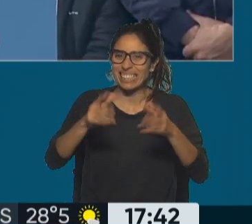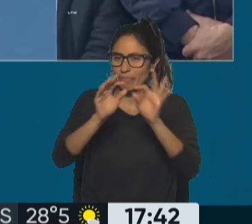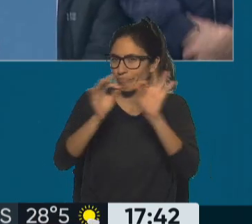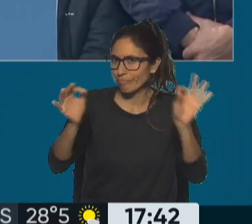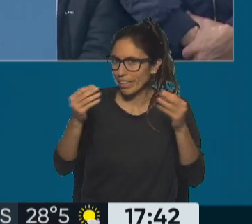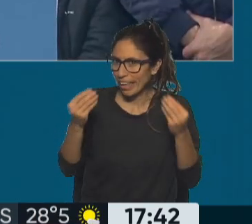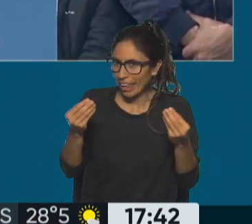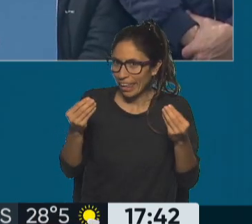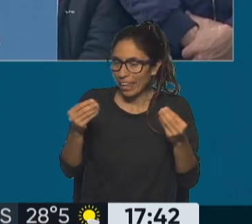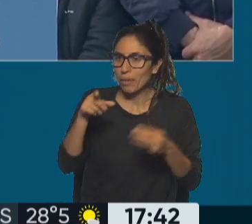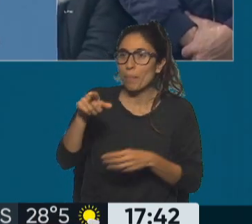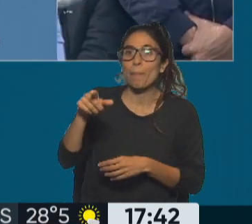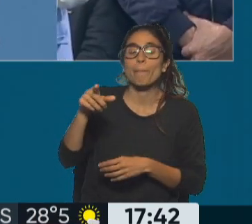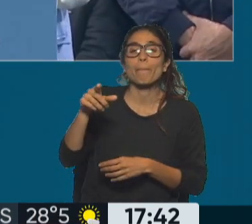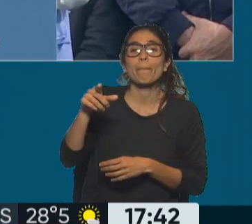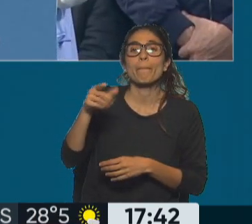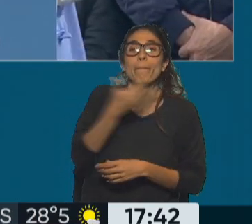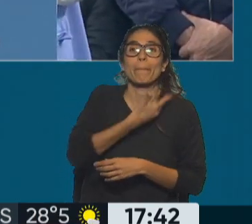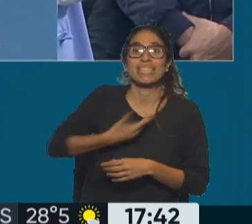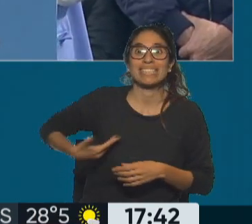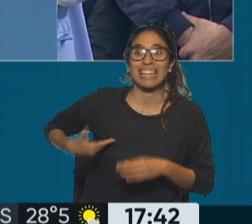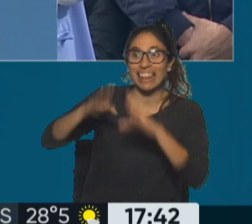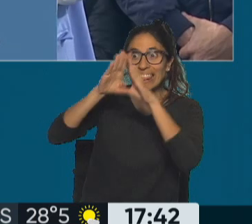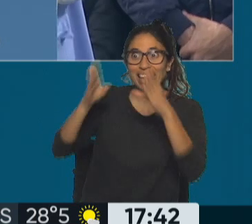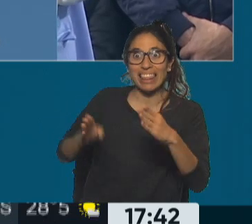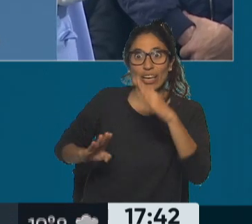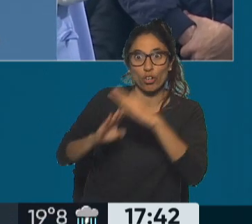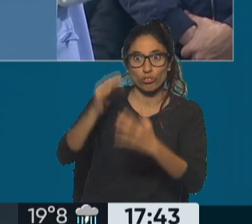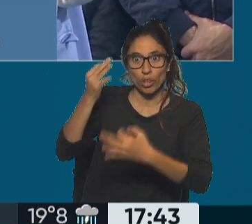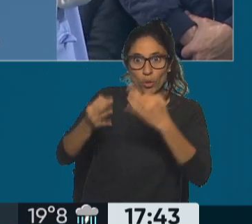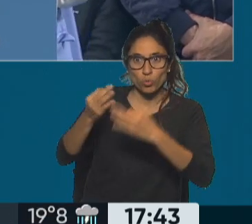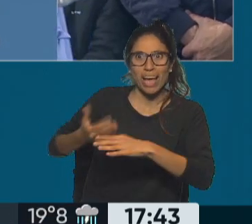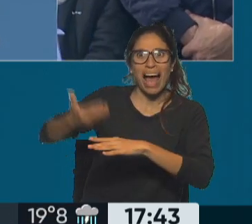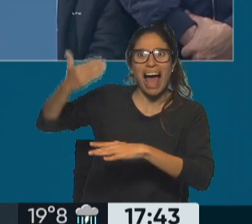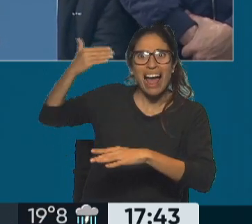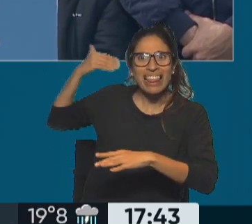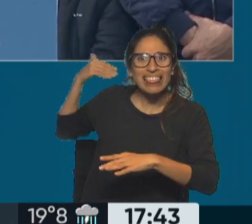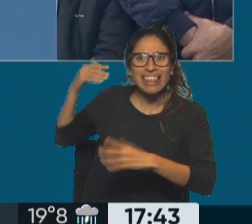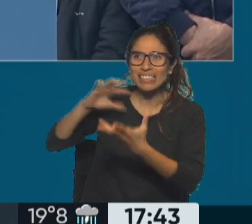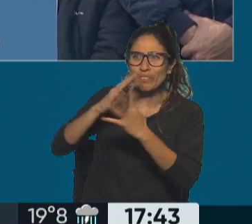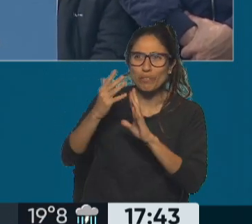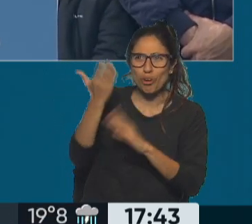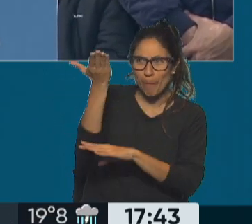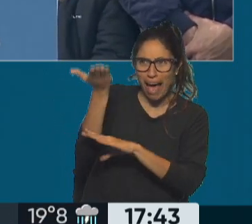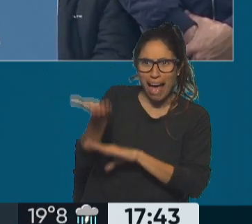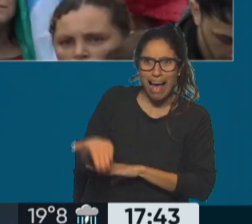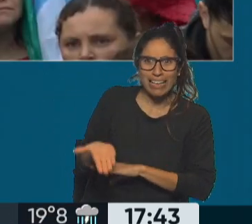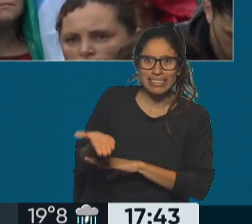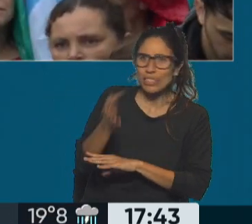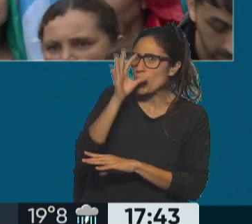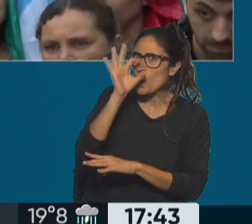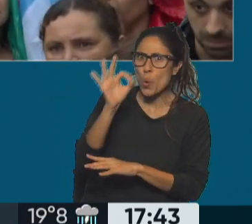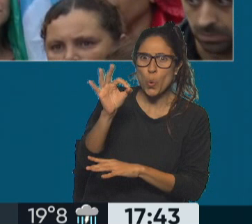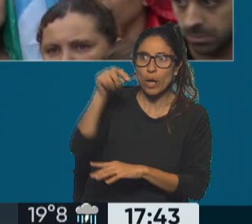un presidente de la Corte Suprema de Justicia tan cuestionado como el que tenemos ahora, ¿no? Claramente planteando ahí la vicepresidenta